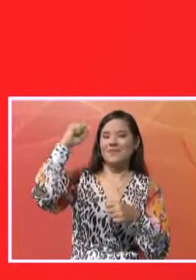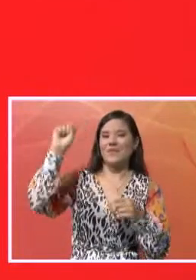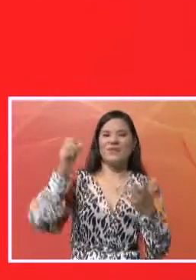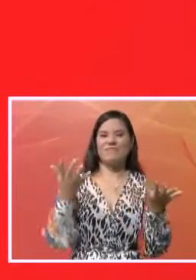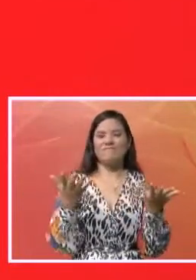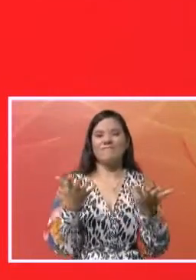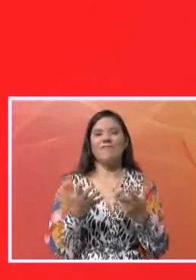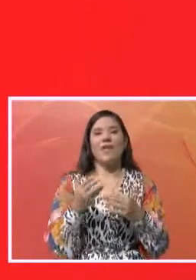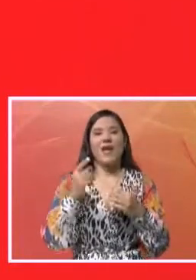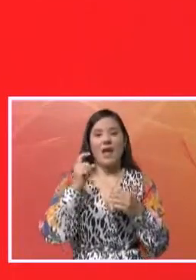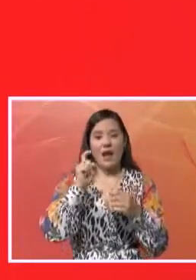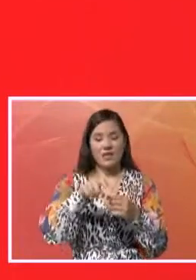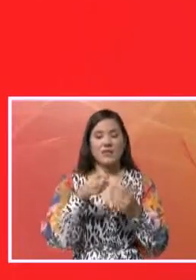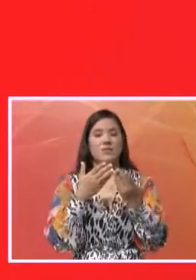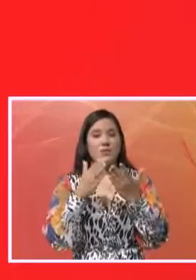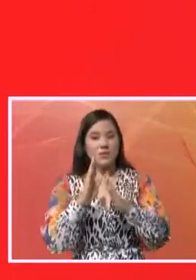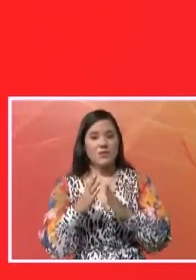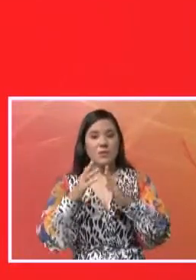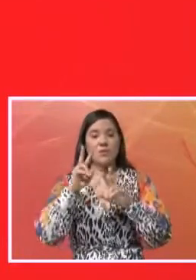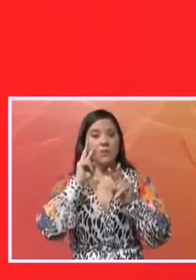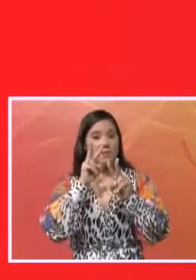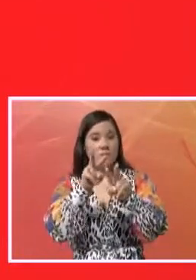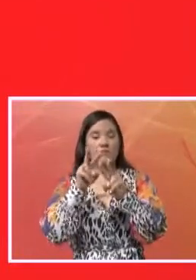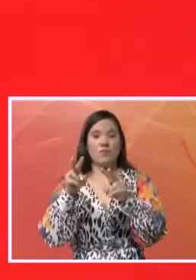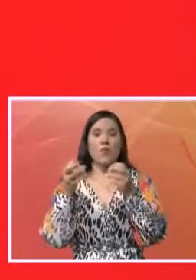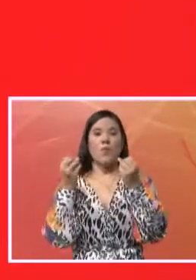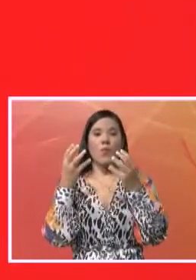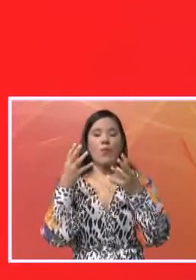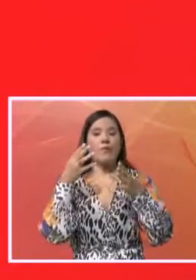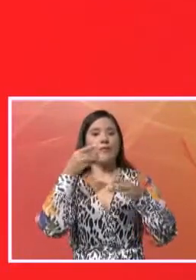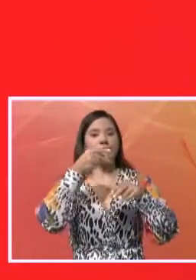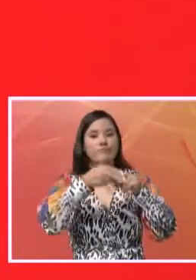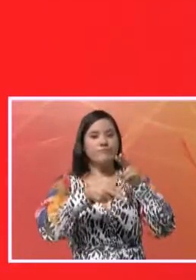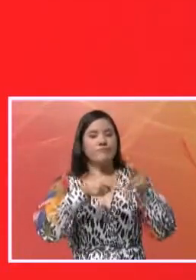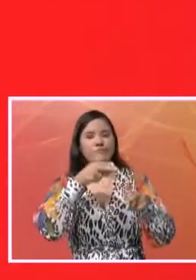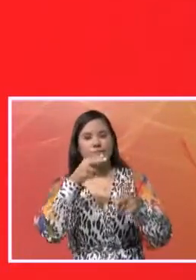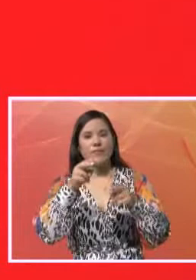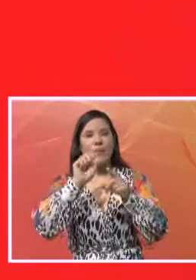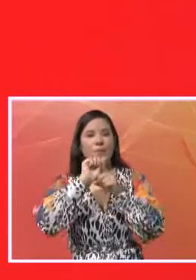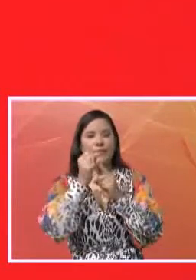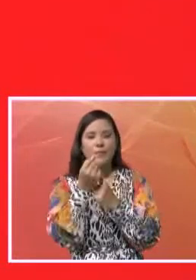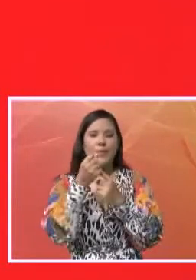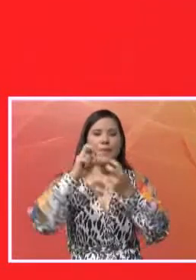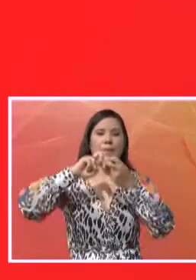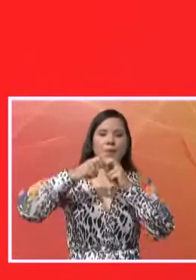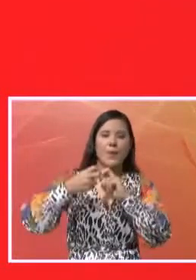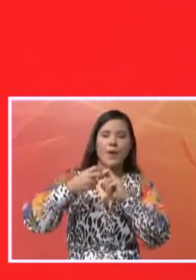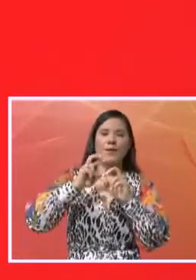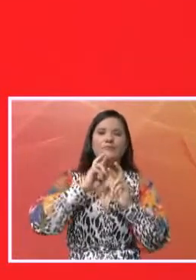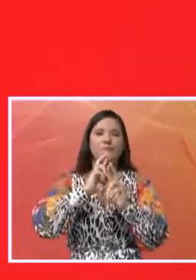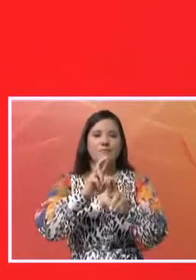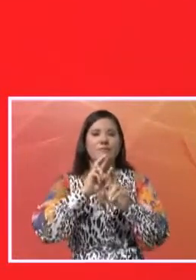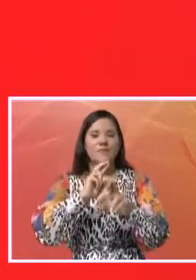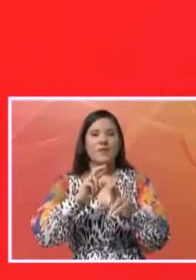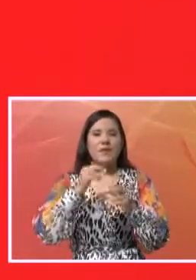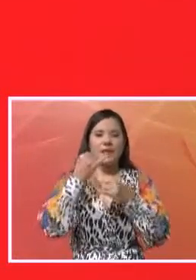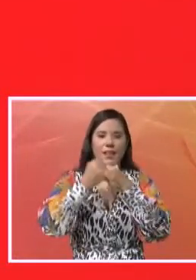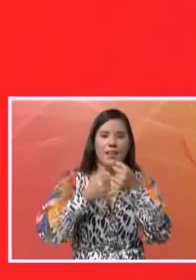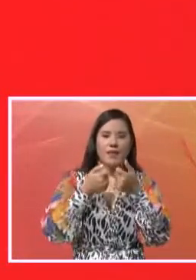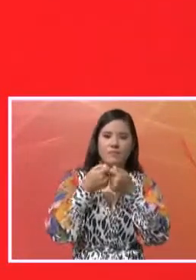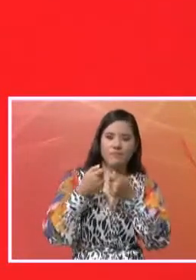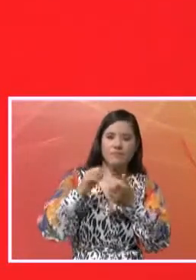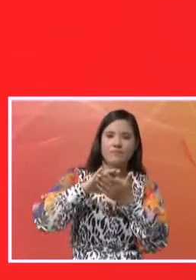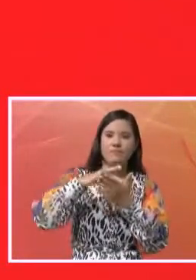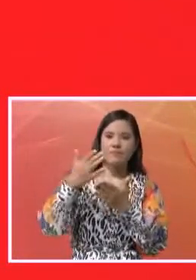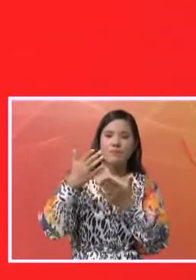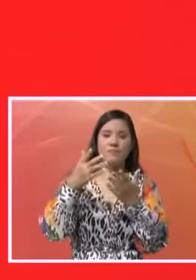servicio pues nosotros hemos visto como las quejas que nos han llegado tanto como institución como las denuncias tanto en las redes sociales como en la